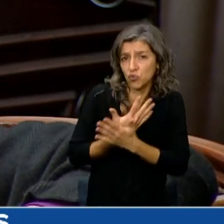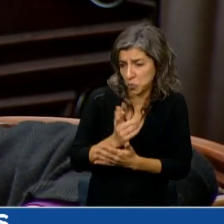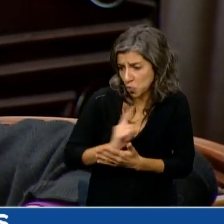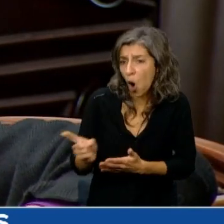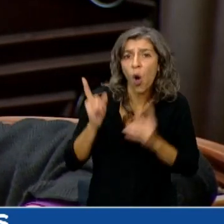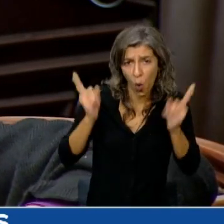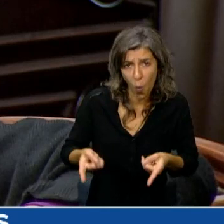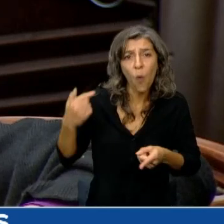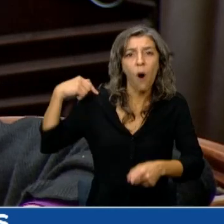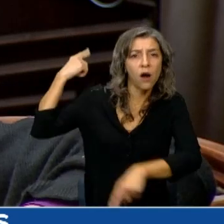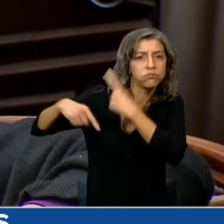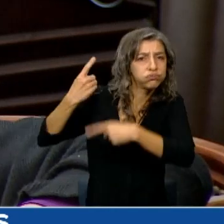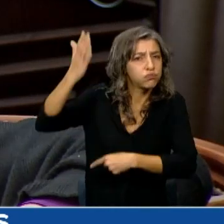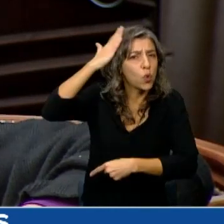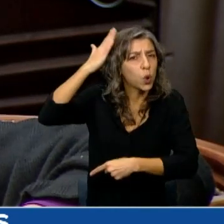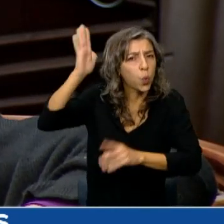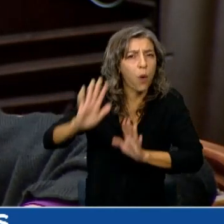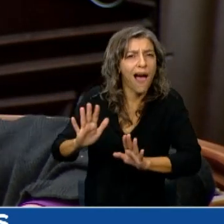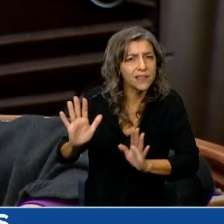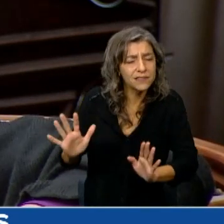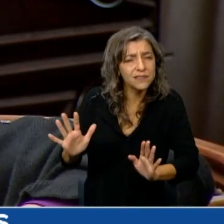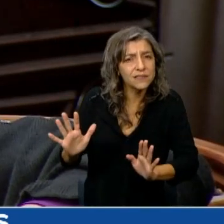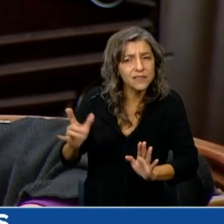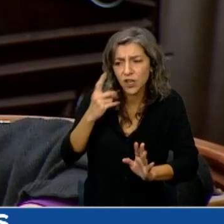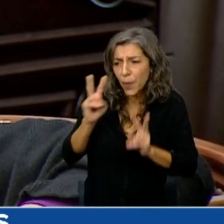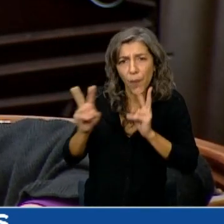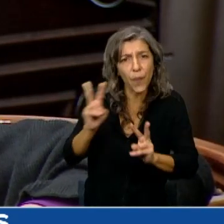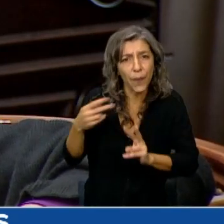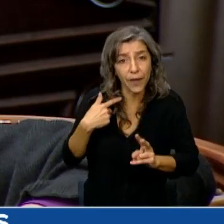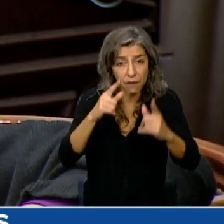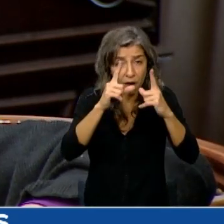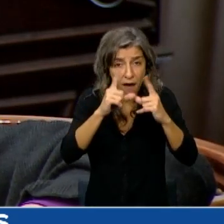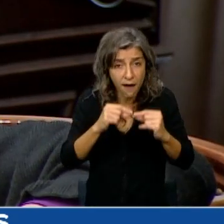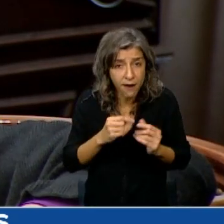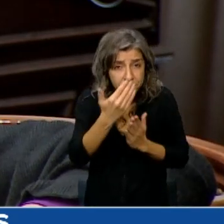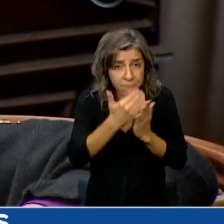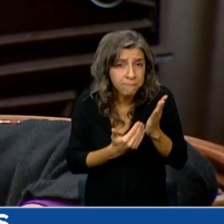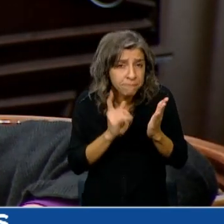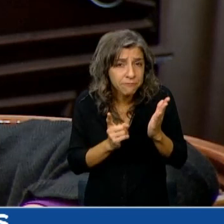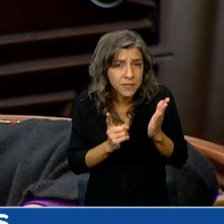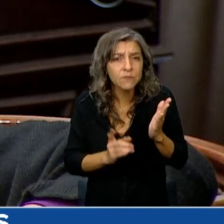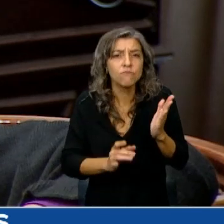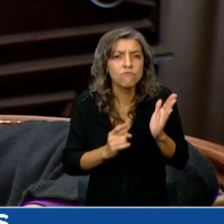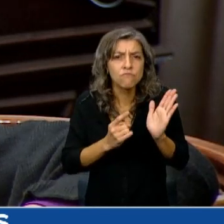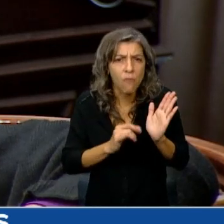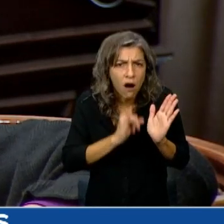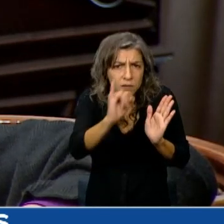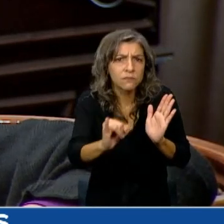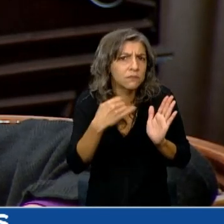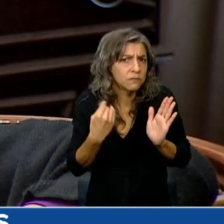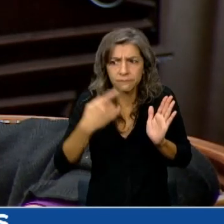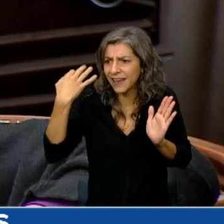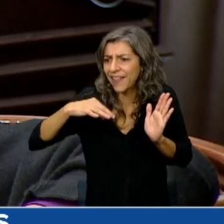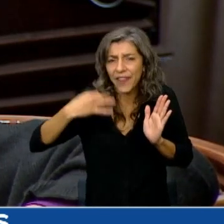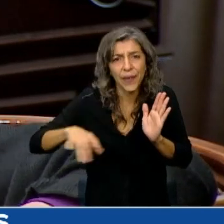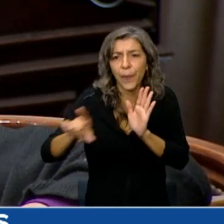Y tiene algunos artículos que claramente hacen referencia a la necesidad de una